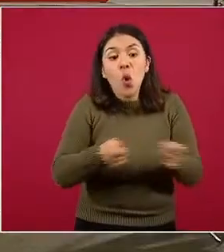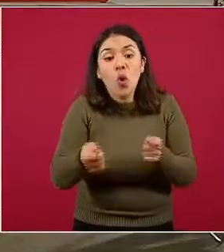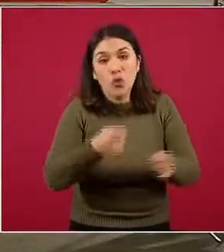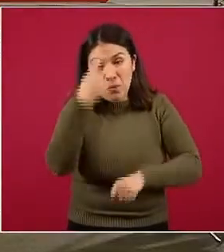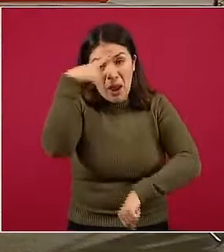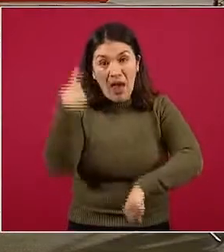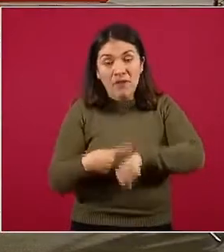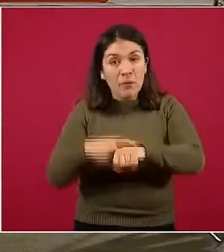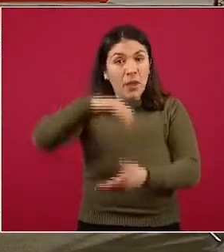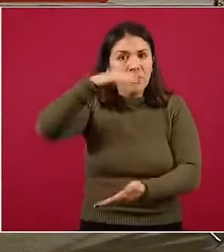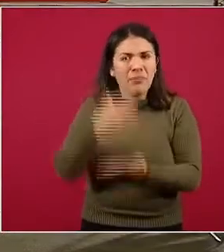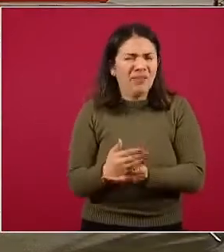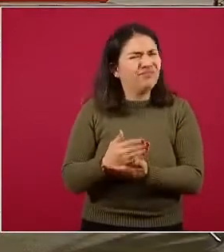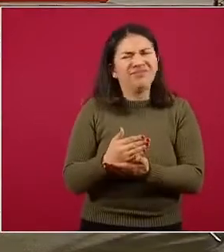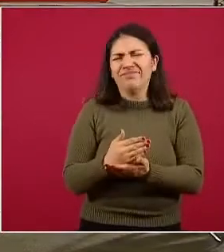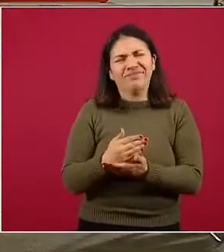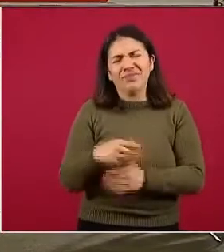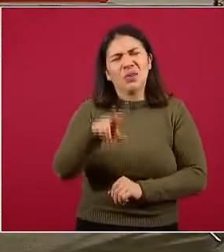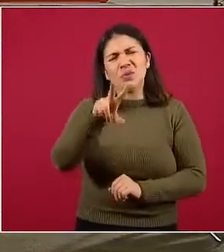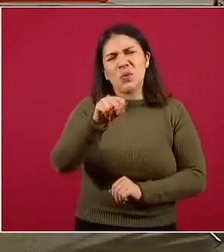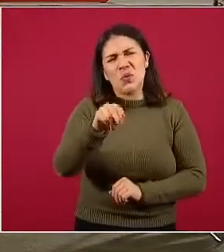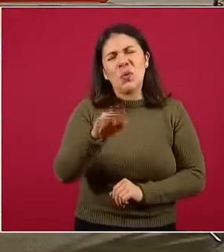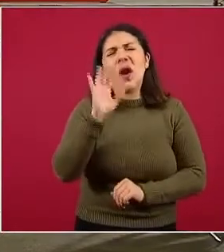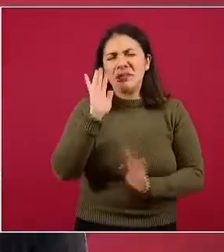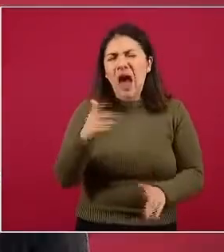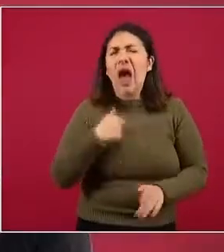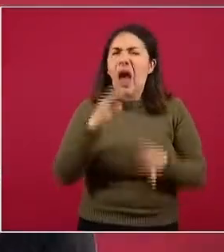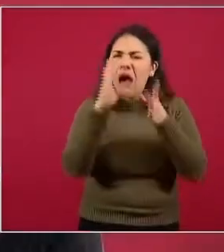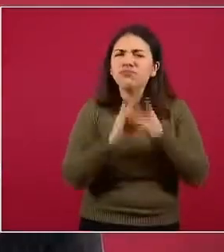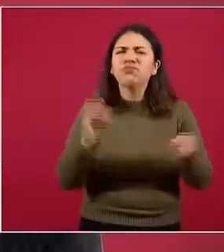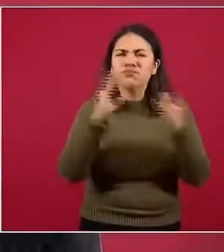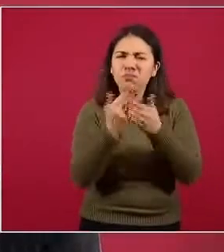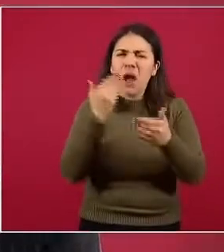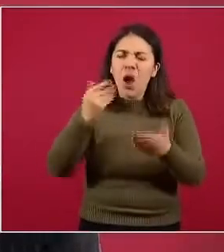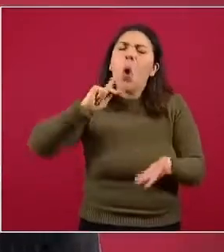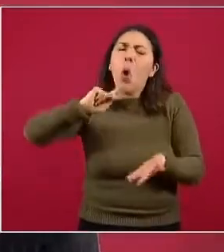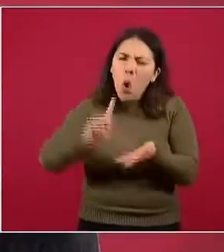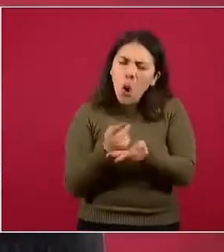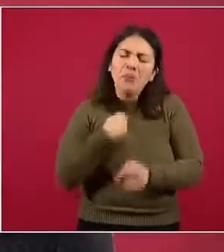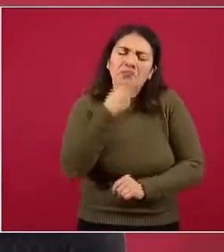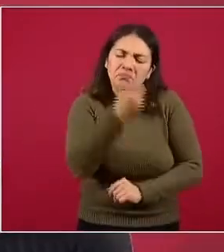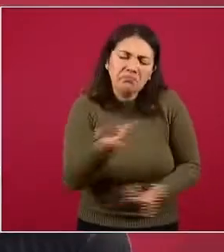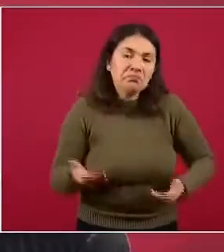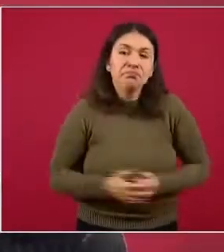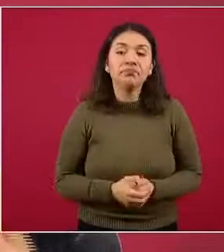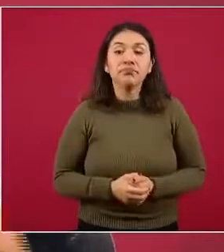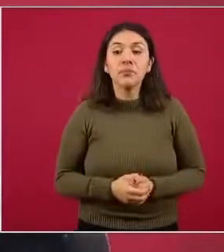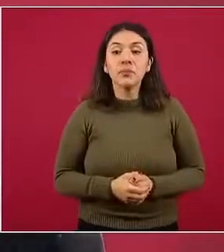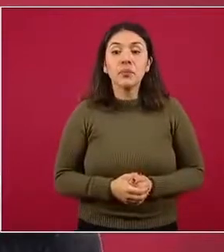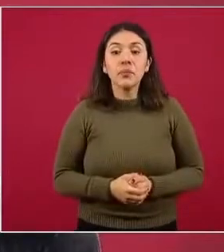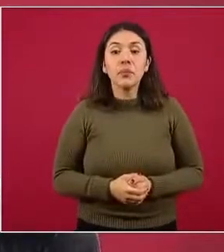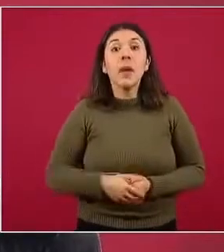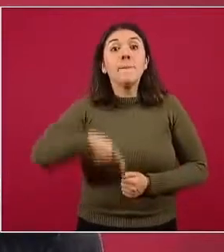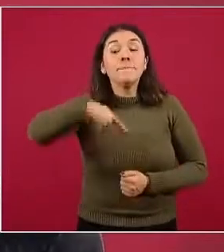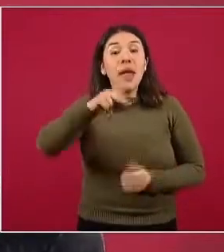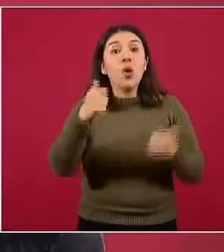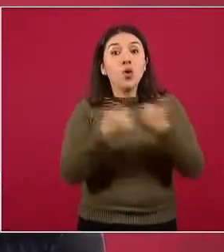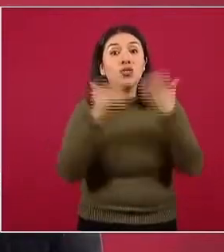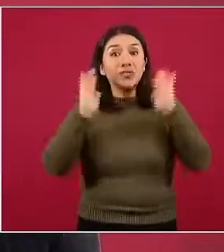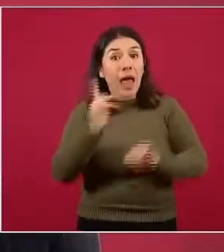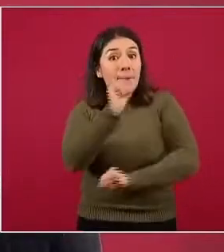epidémico. No es el caso, ya lo hemos aclarado, pero lo decimos una vez más. Pero con el uso de la